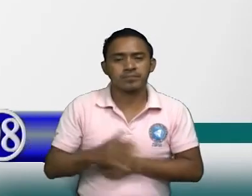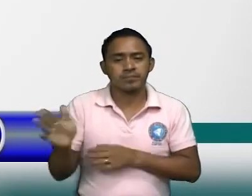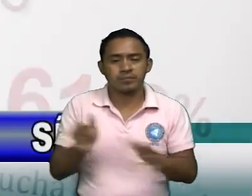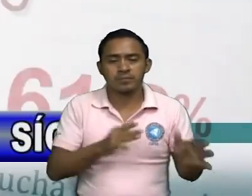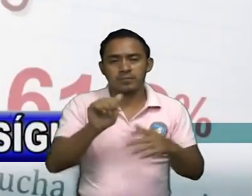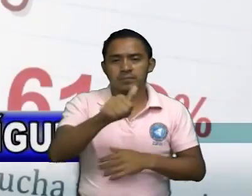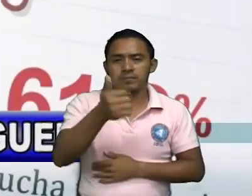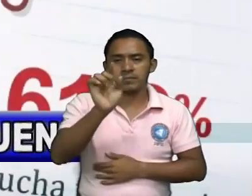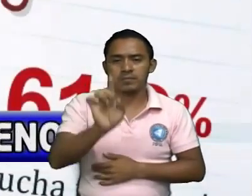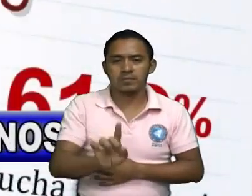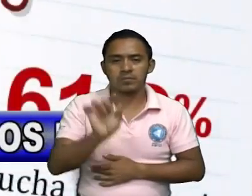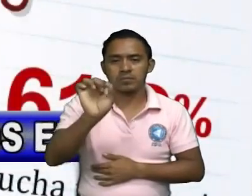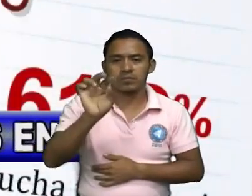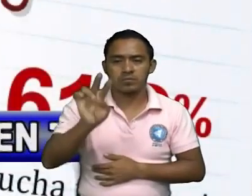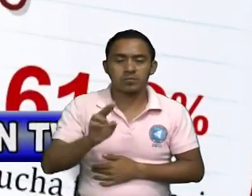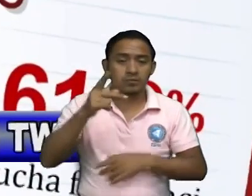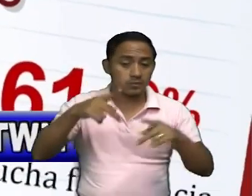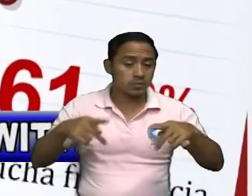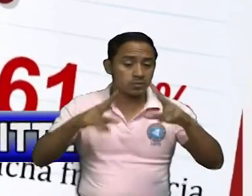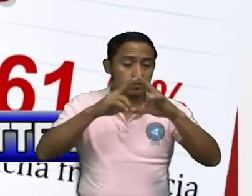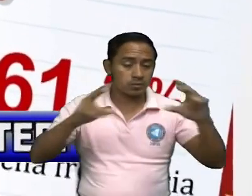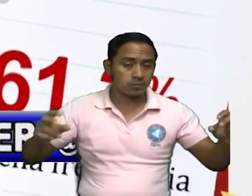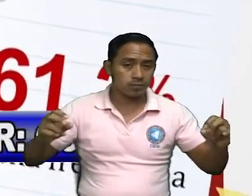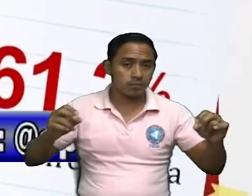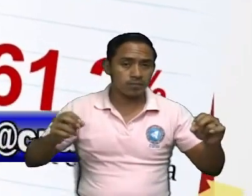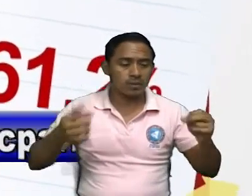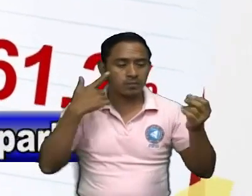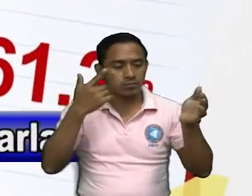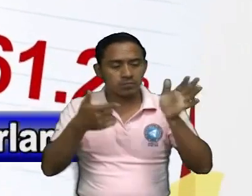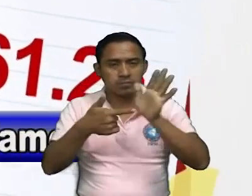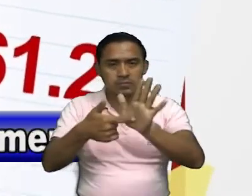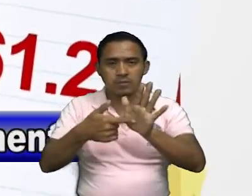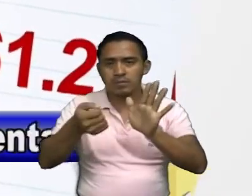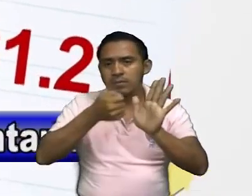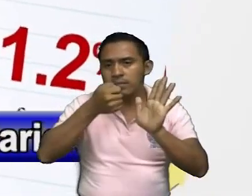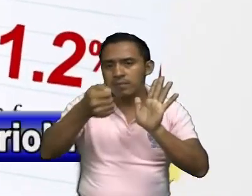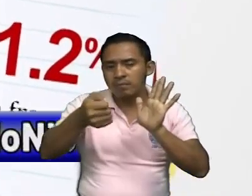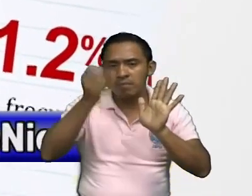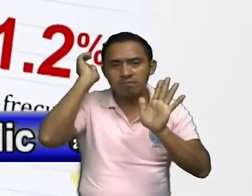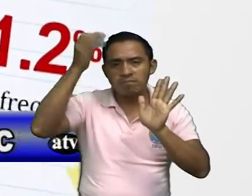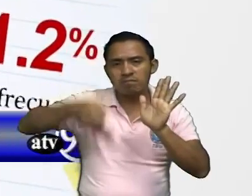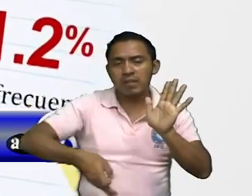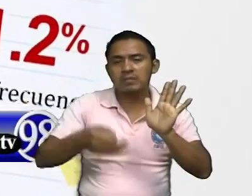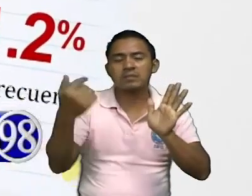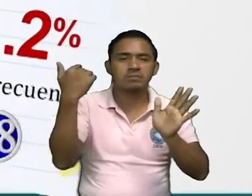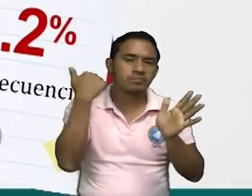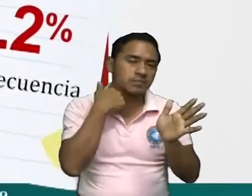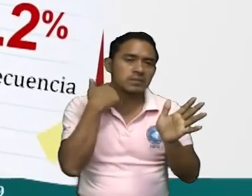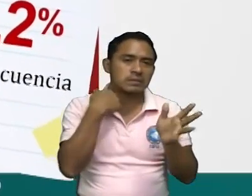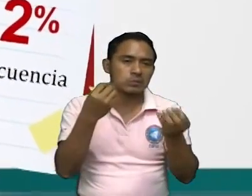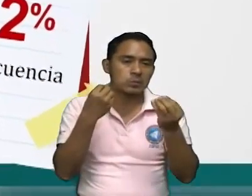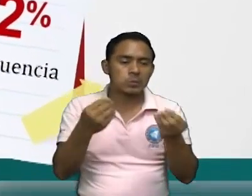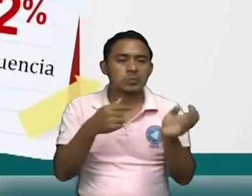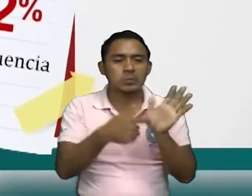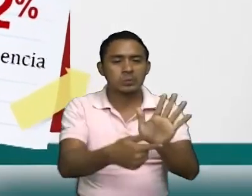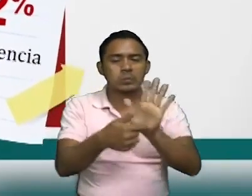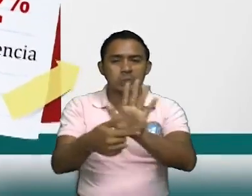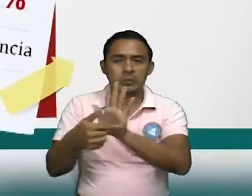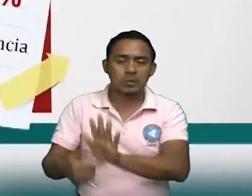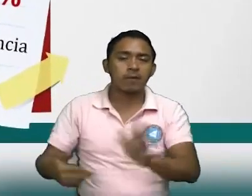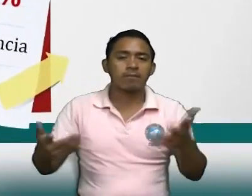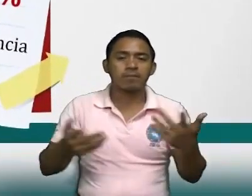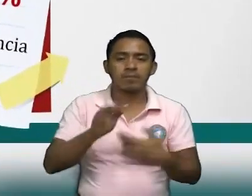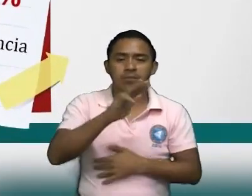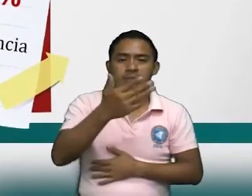el 61.2% de los nicaragüenses señala que las noticias falsas se presentan con mucha frecuencia, mientras